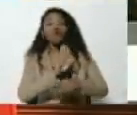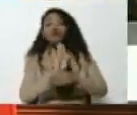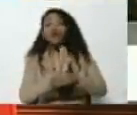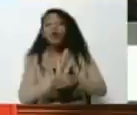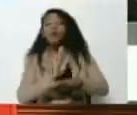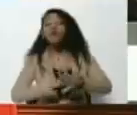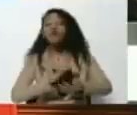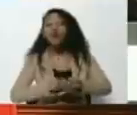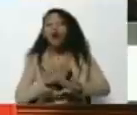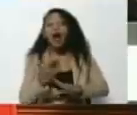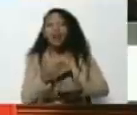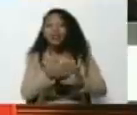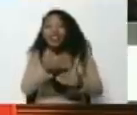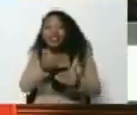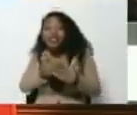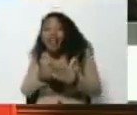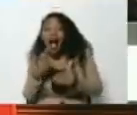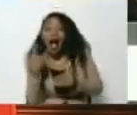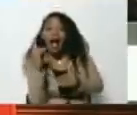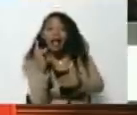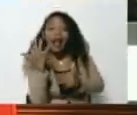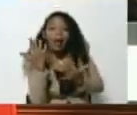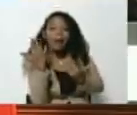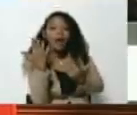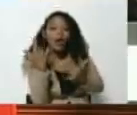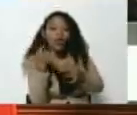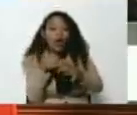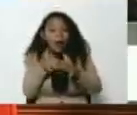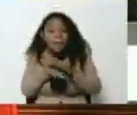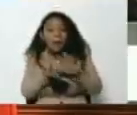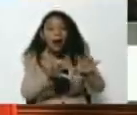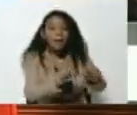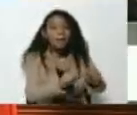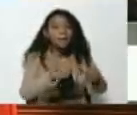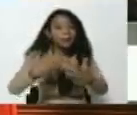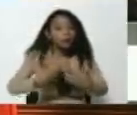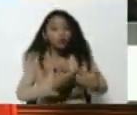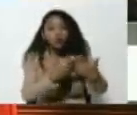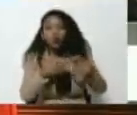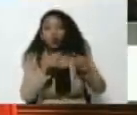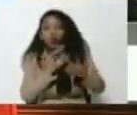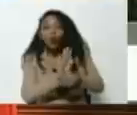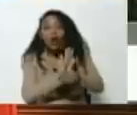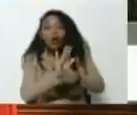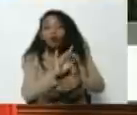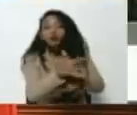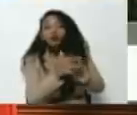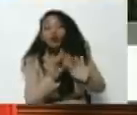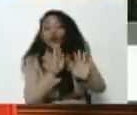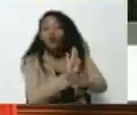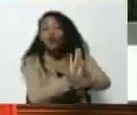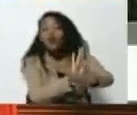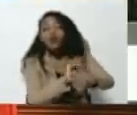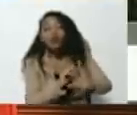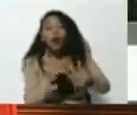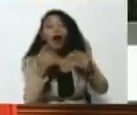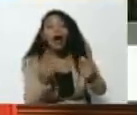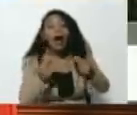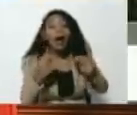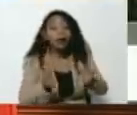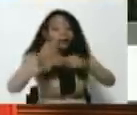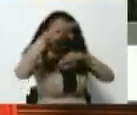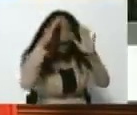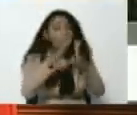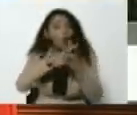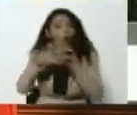porque detrás está la mano del imperialismo norteamericano. Cuidado con el divisionismo. Alerta en los